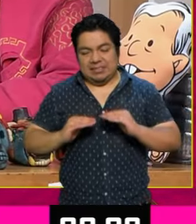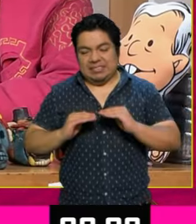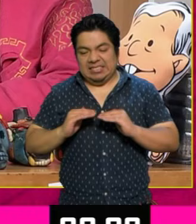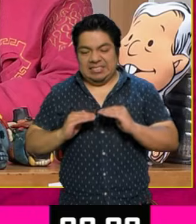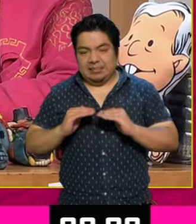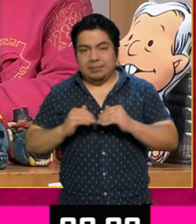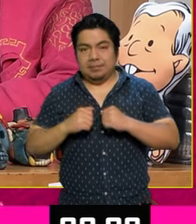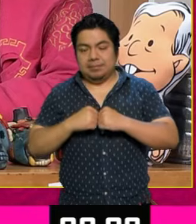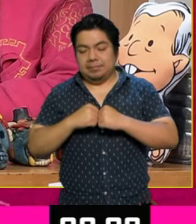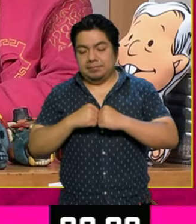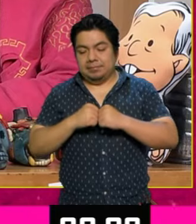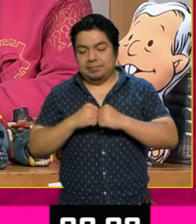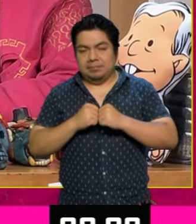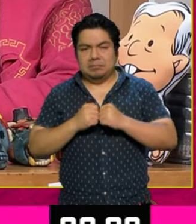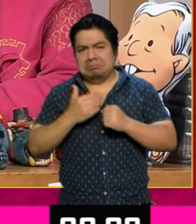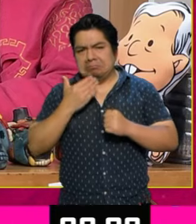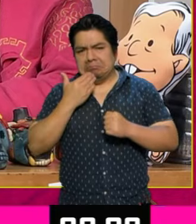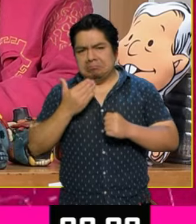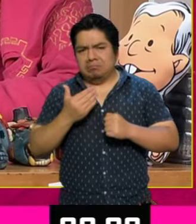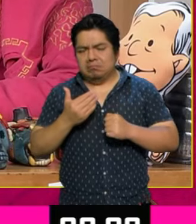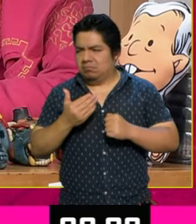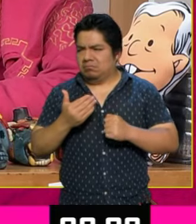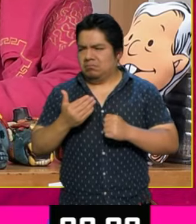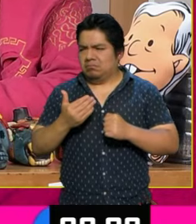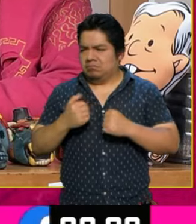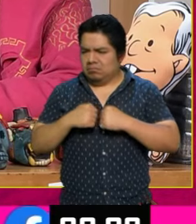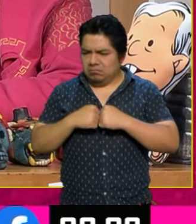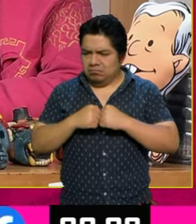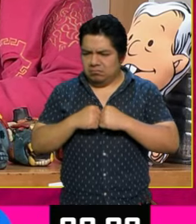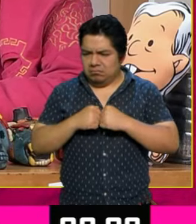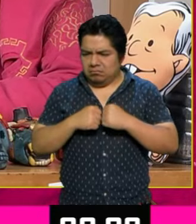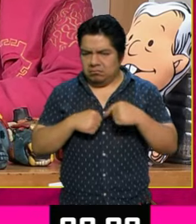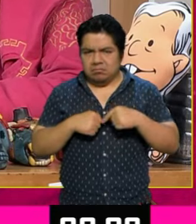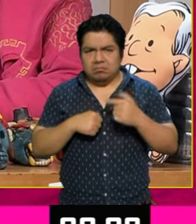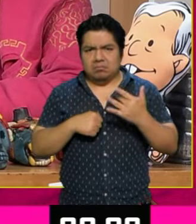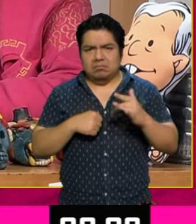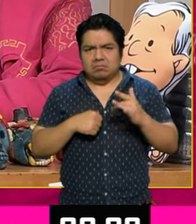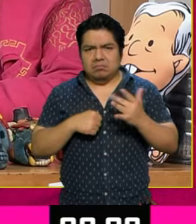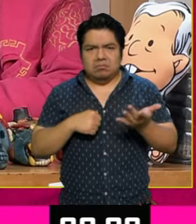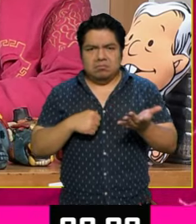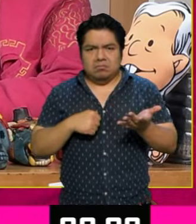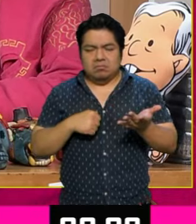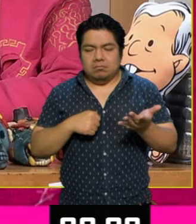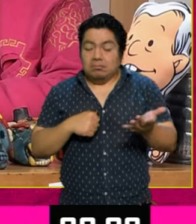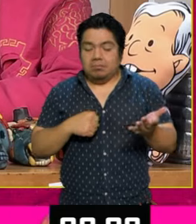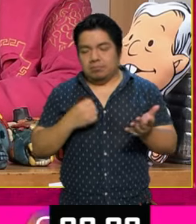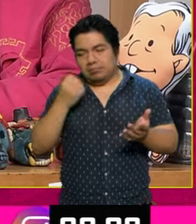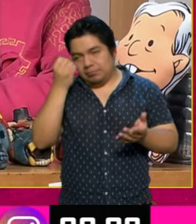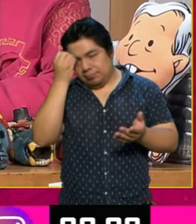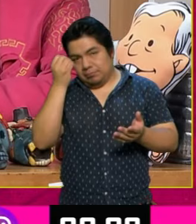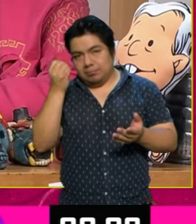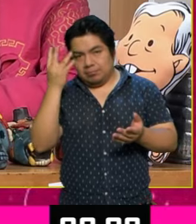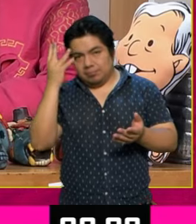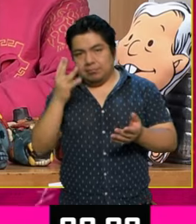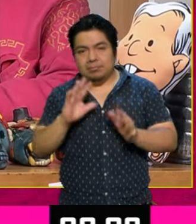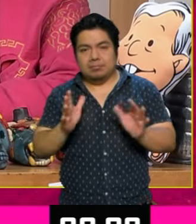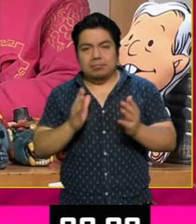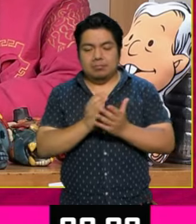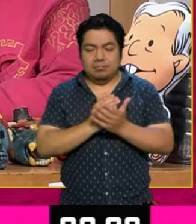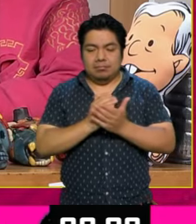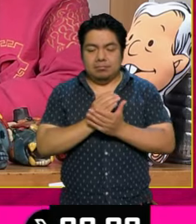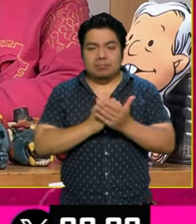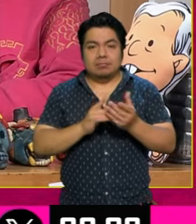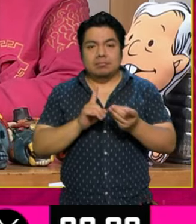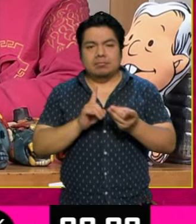mi rodilla, no, de eso está re bien, y yo... Pues sí, es lo que le duele la rodilla. Bueno, olvídelo, él ya me dejó curada. ¿Y dónde fue el